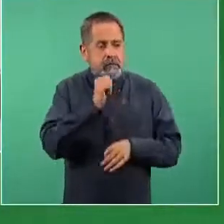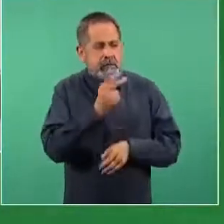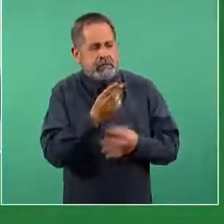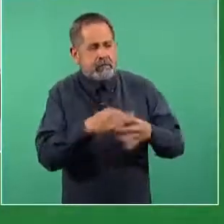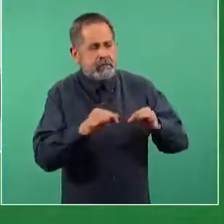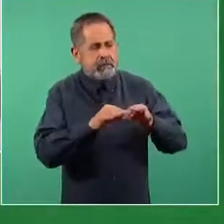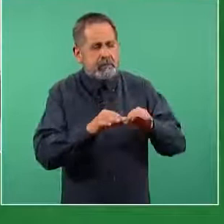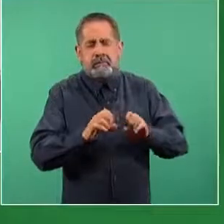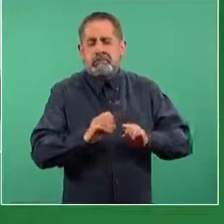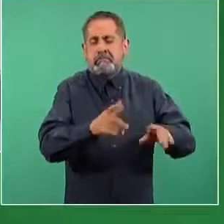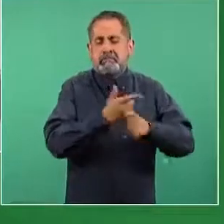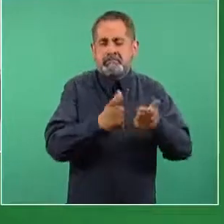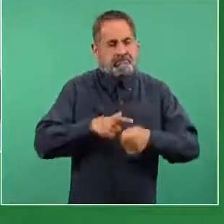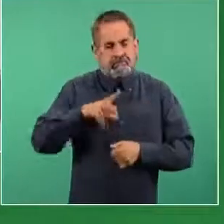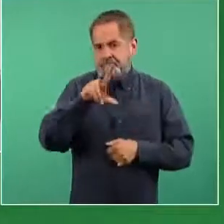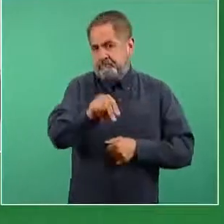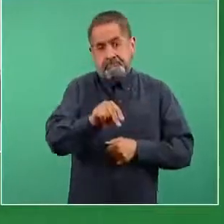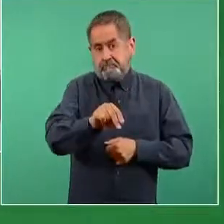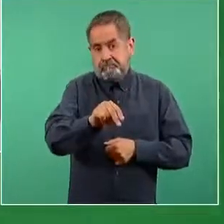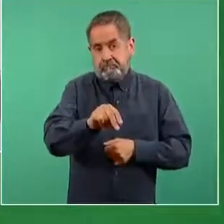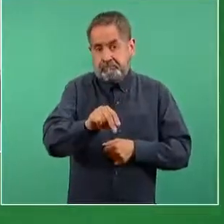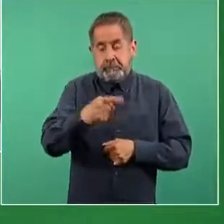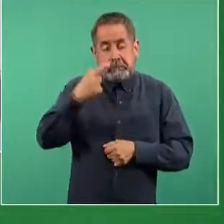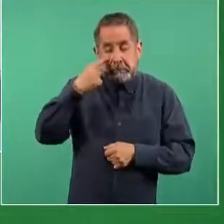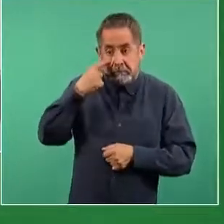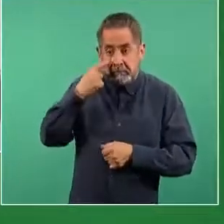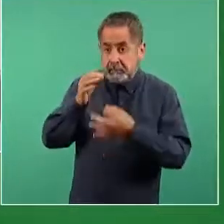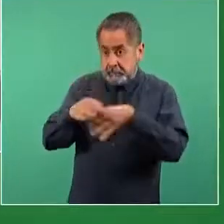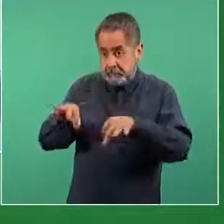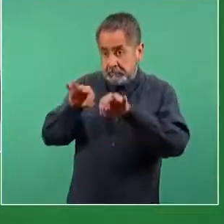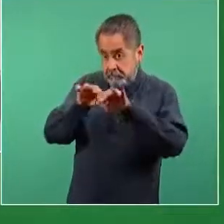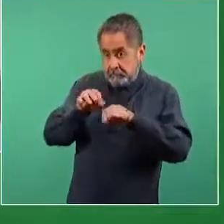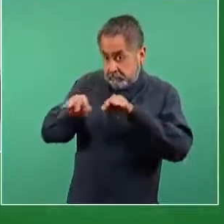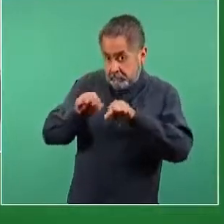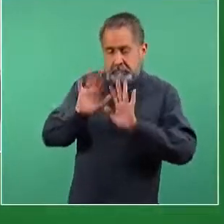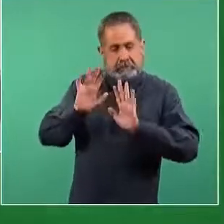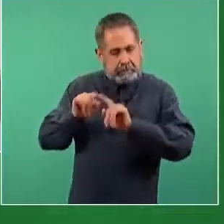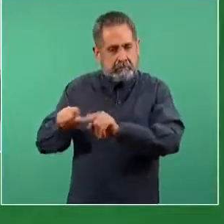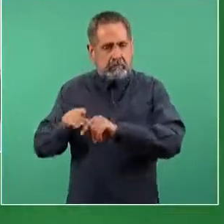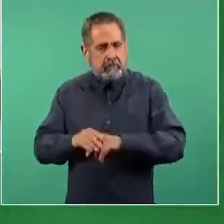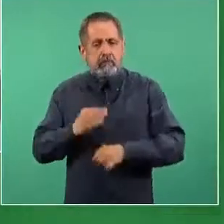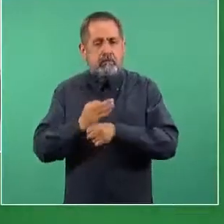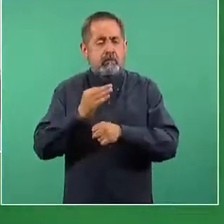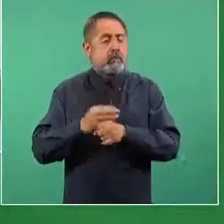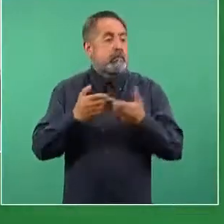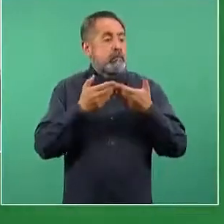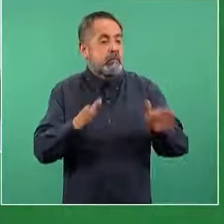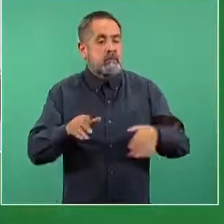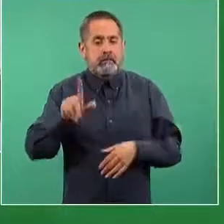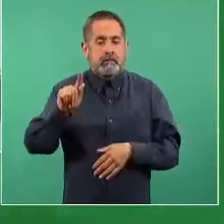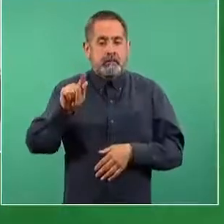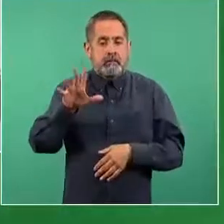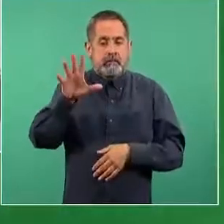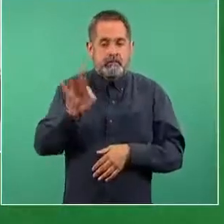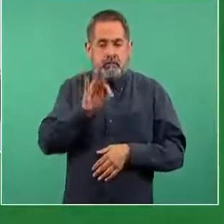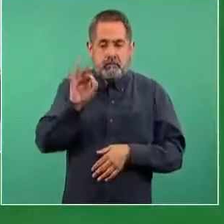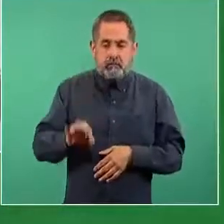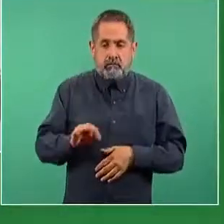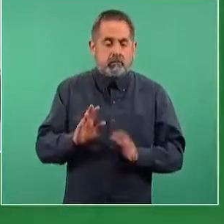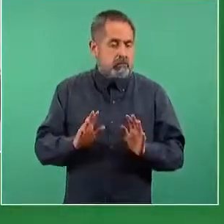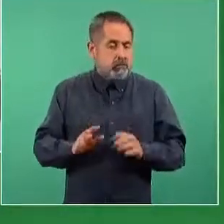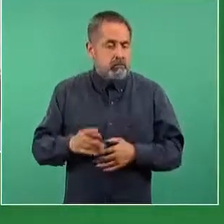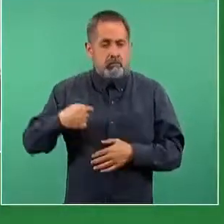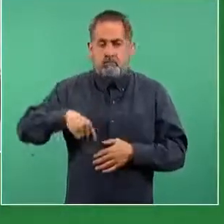permitida al 100%. La apertura más amplia de estas actividades es del 75% y